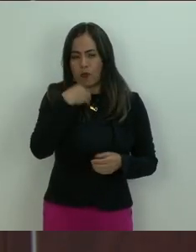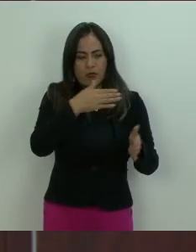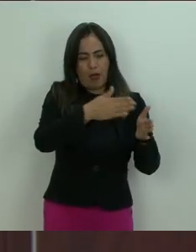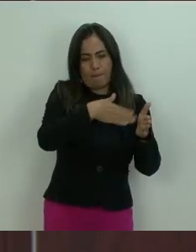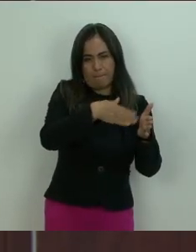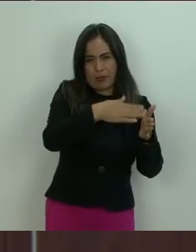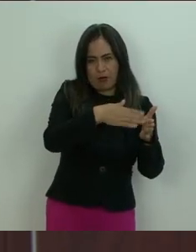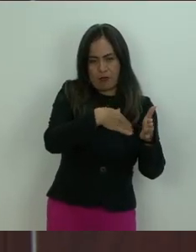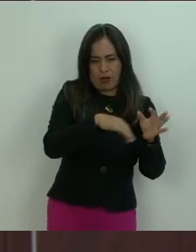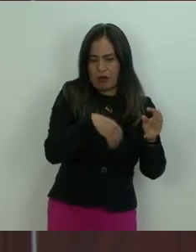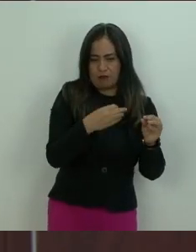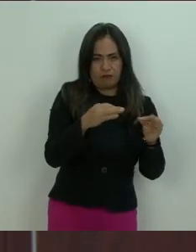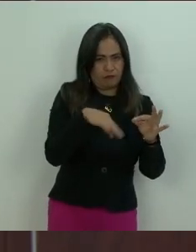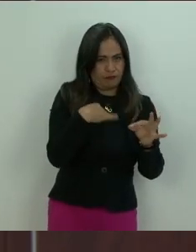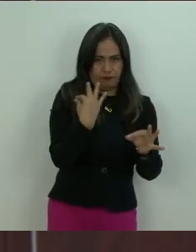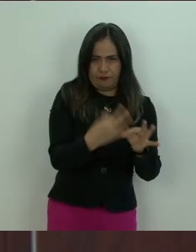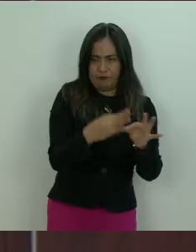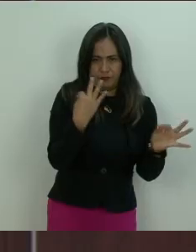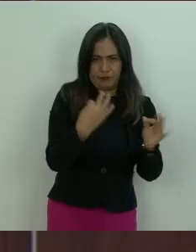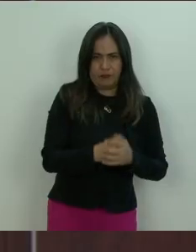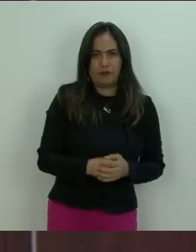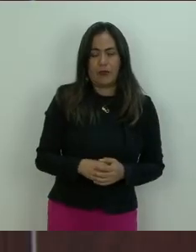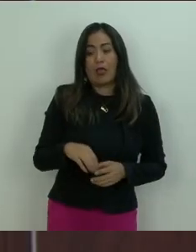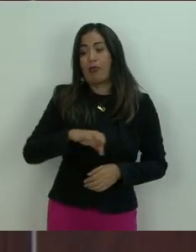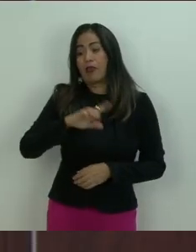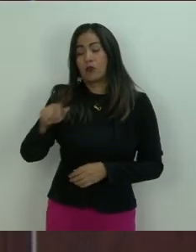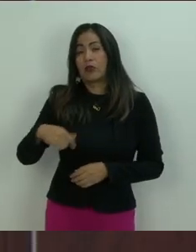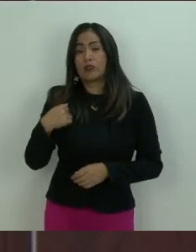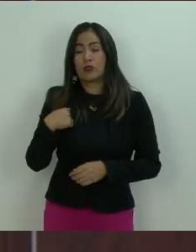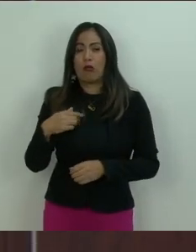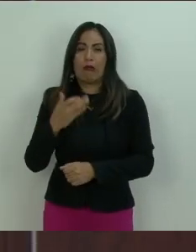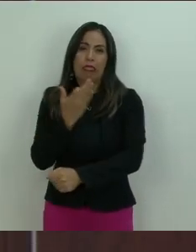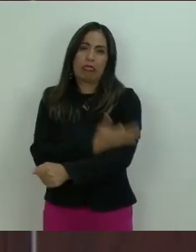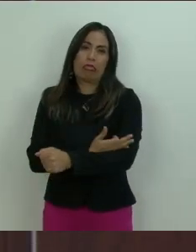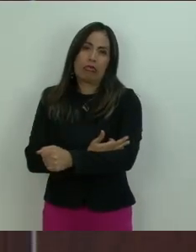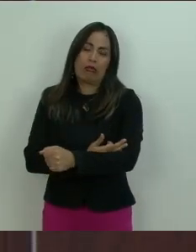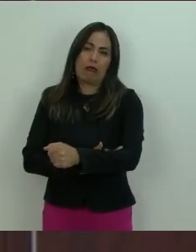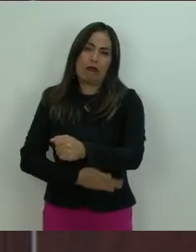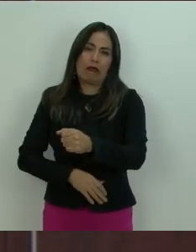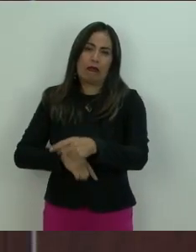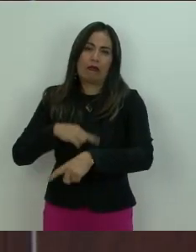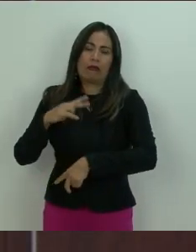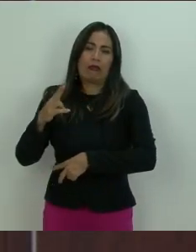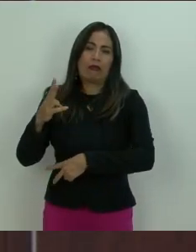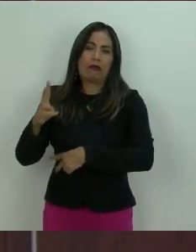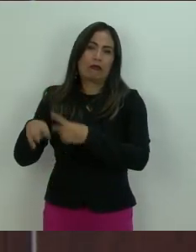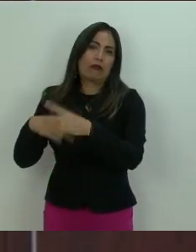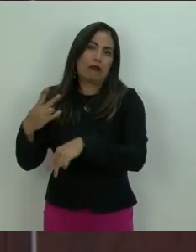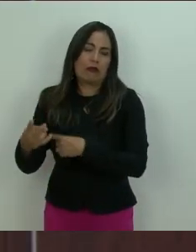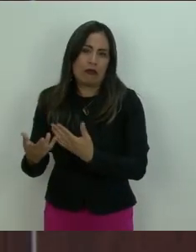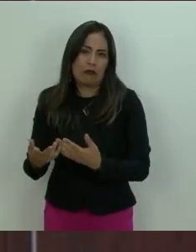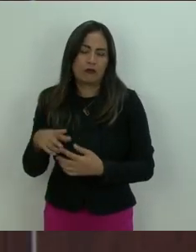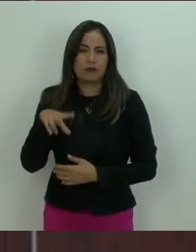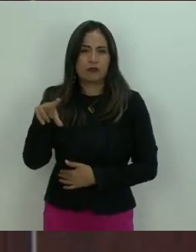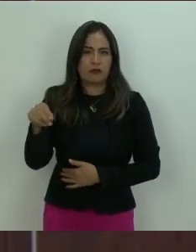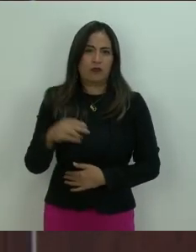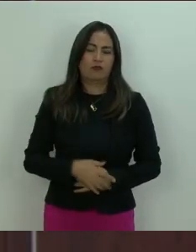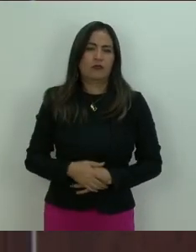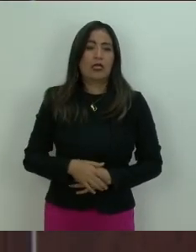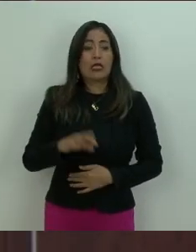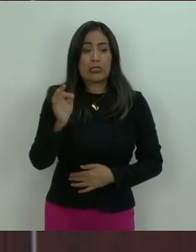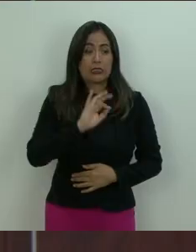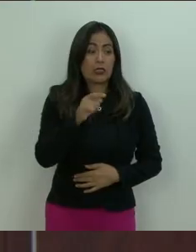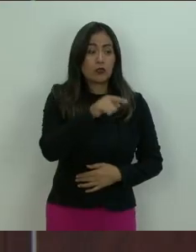deje lista la comida, y que no llegue muy tarde por su honor. O sea, si vas a reuniones y